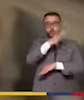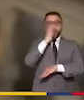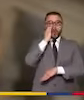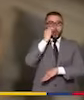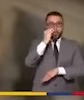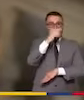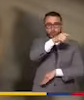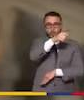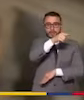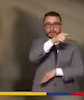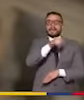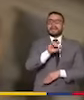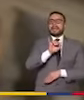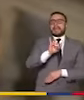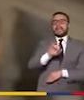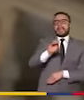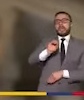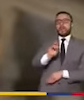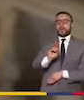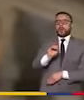Y Q Cyber